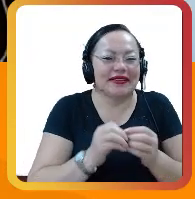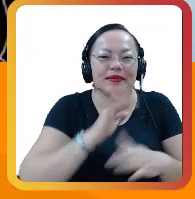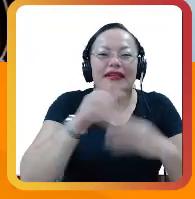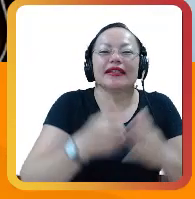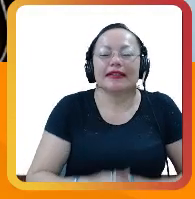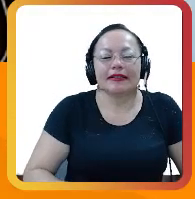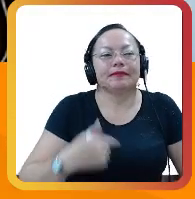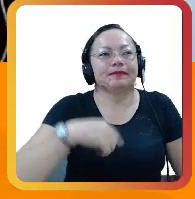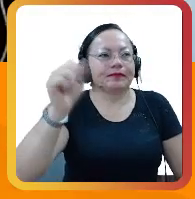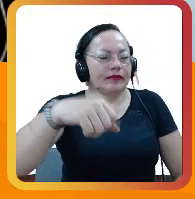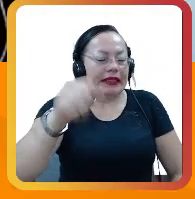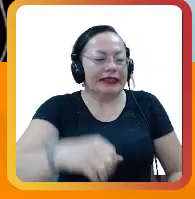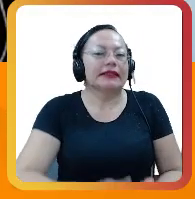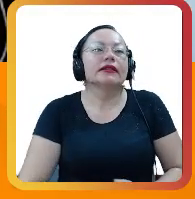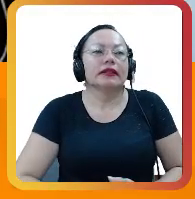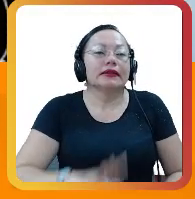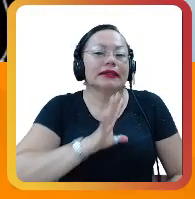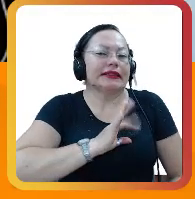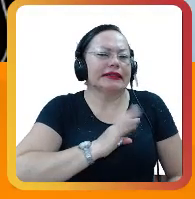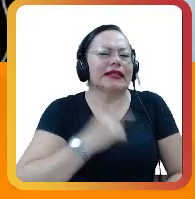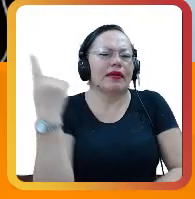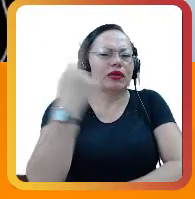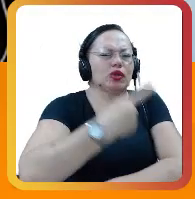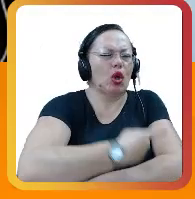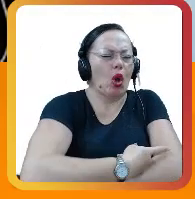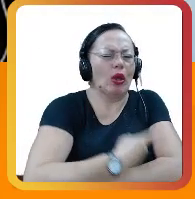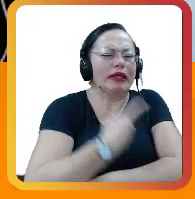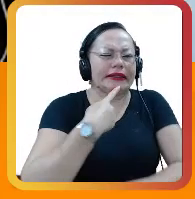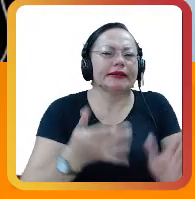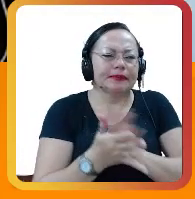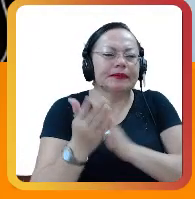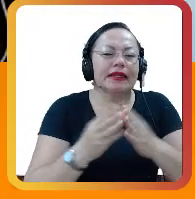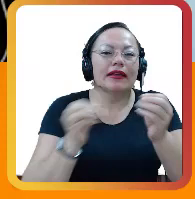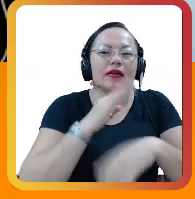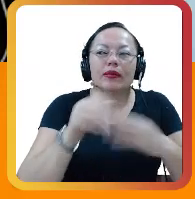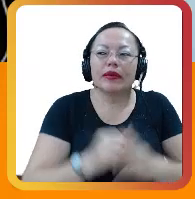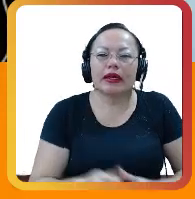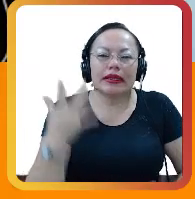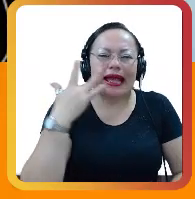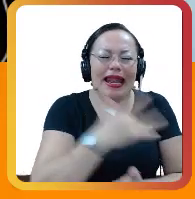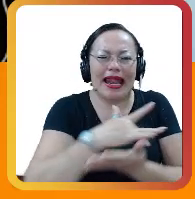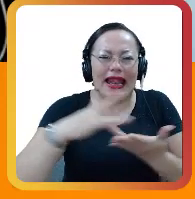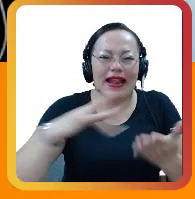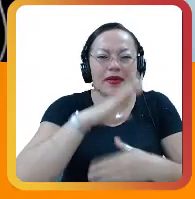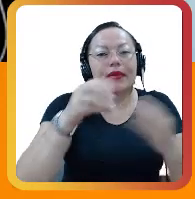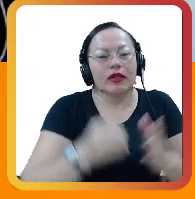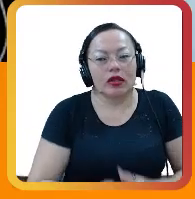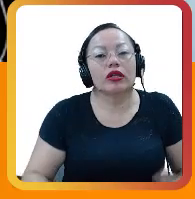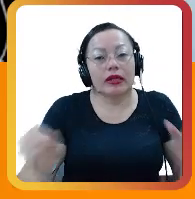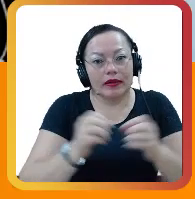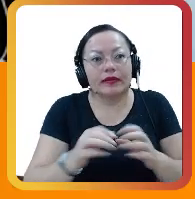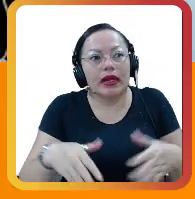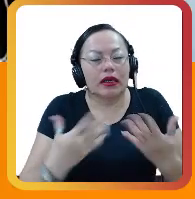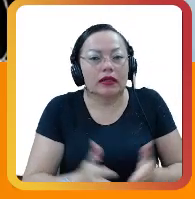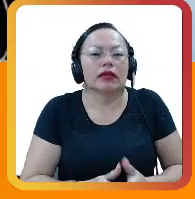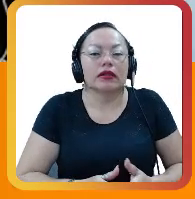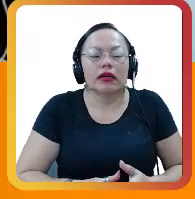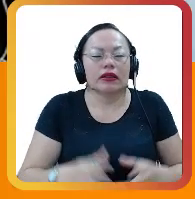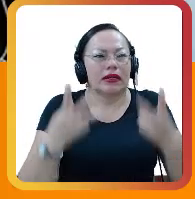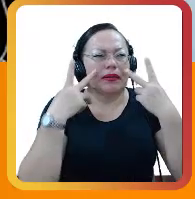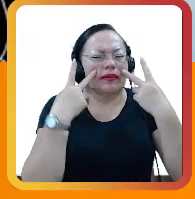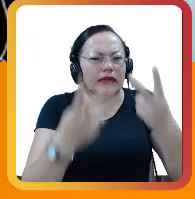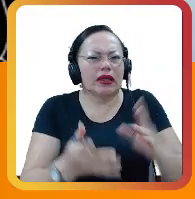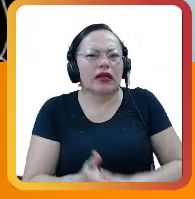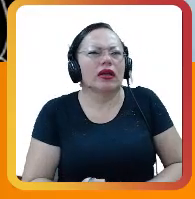Muy bien, sí, estuvimos en una jornada, el día sábado estuvimos en una jornada de limpieza, porque pues, a pesar de que no está viniendo